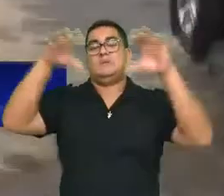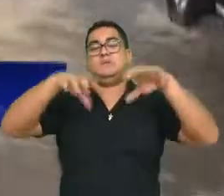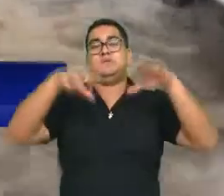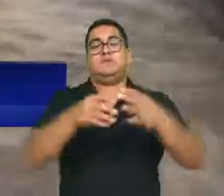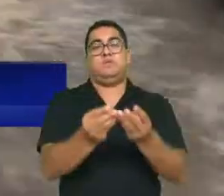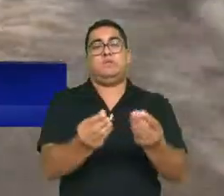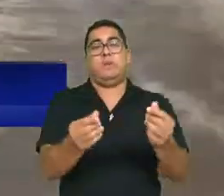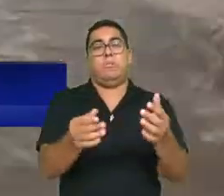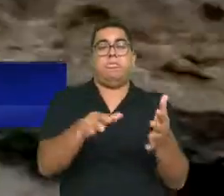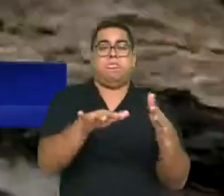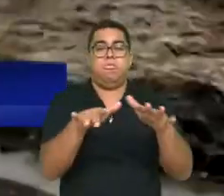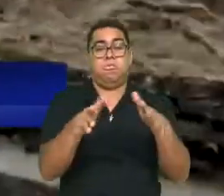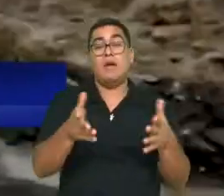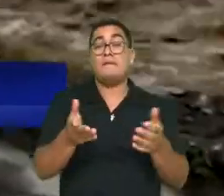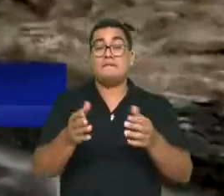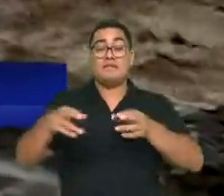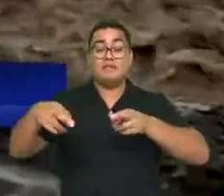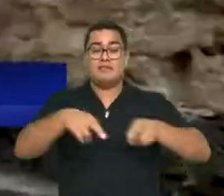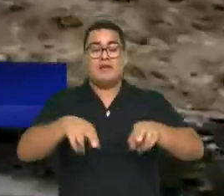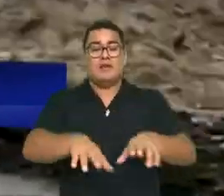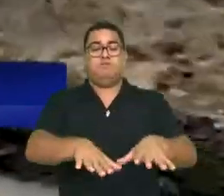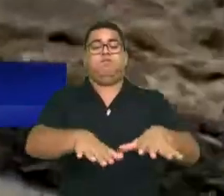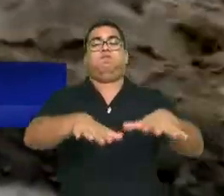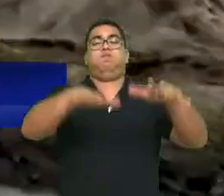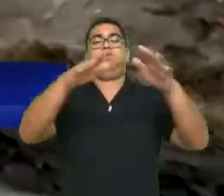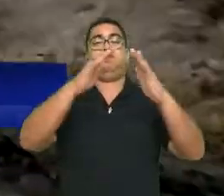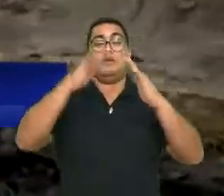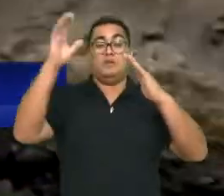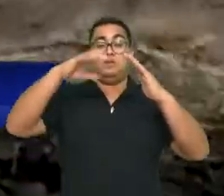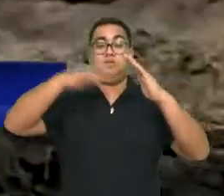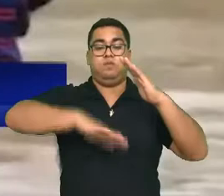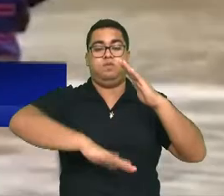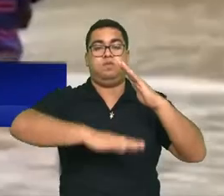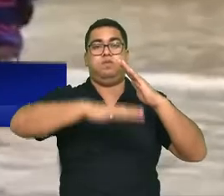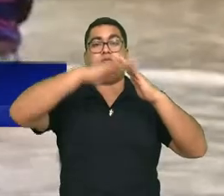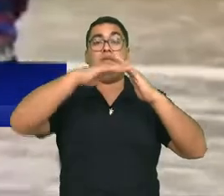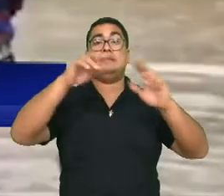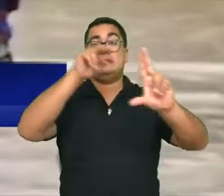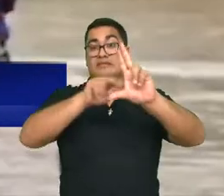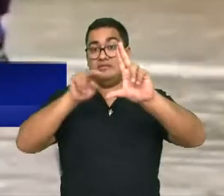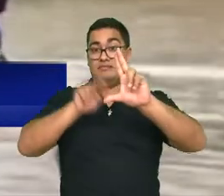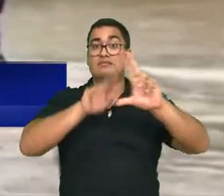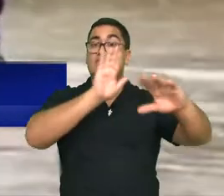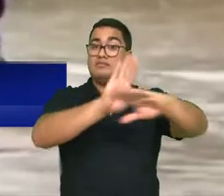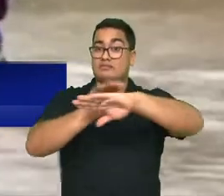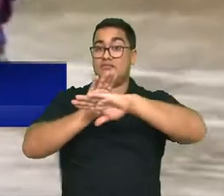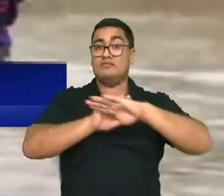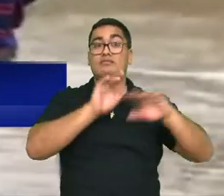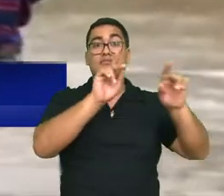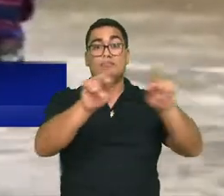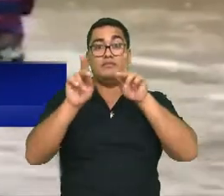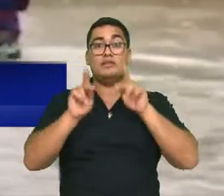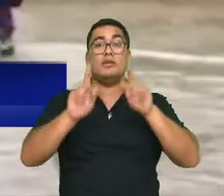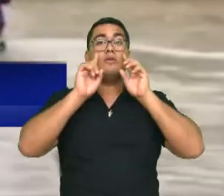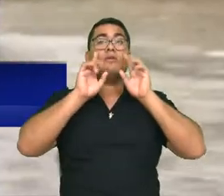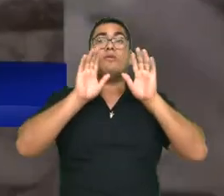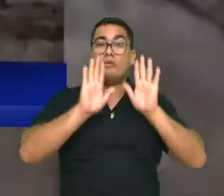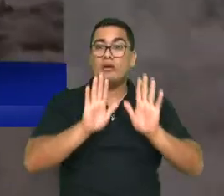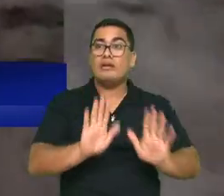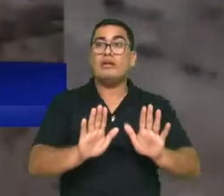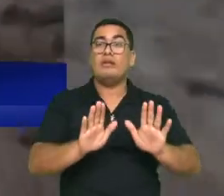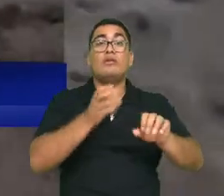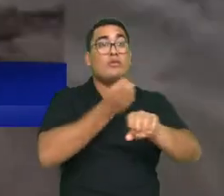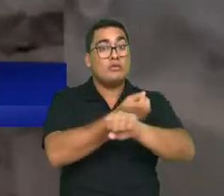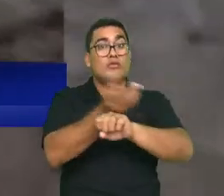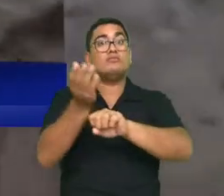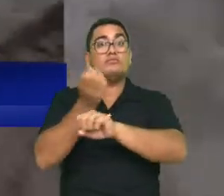Ante los desbordamientos de ríos e inundaciones, SINAPRED insta a la población a ser prudentes y a acatar las